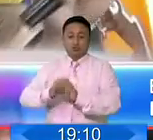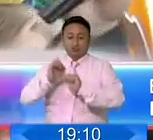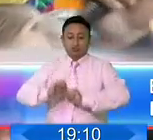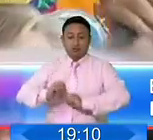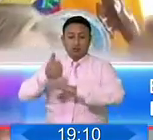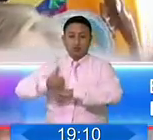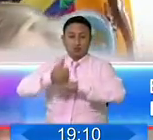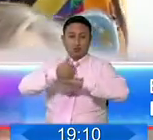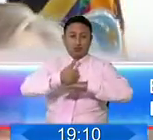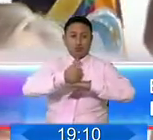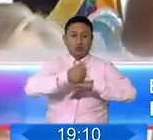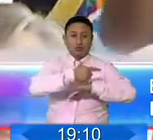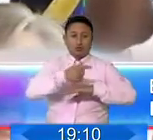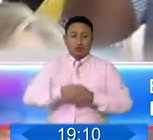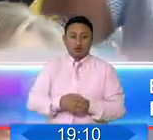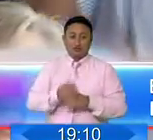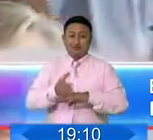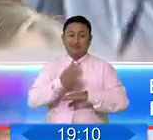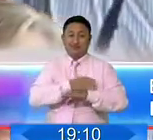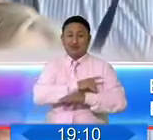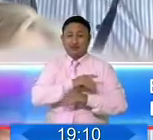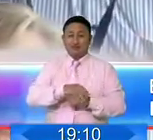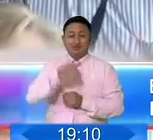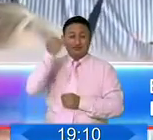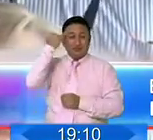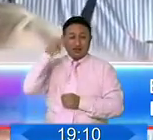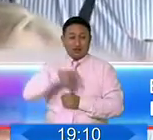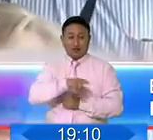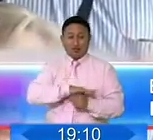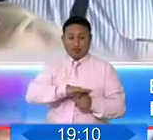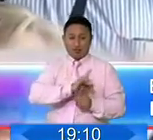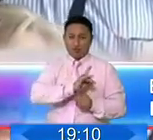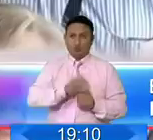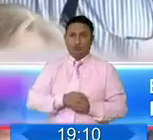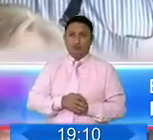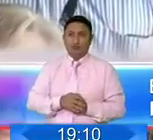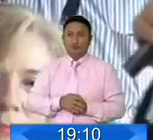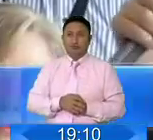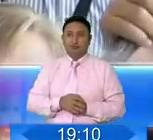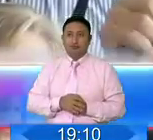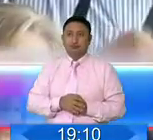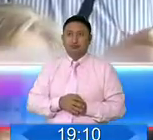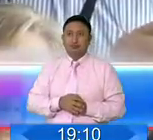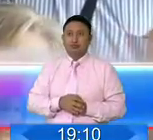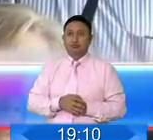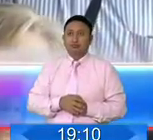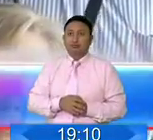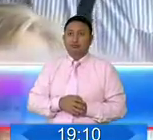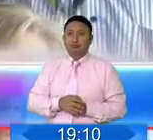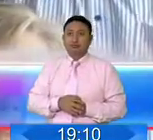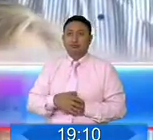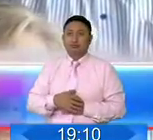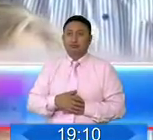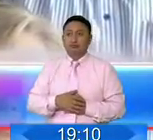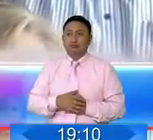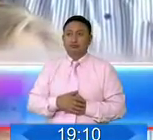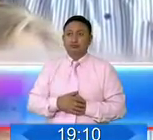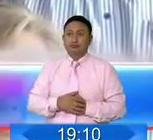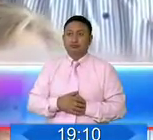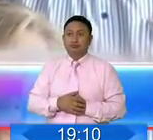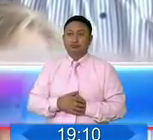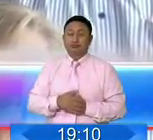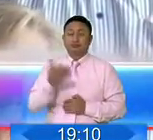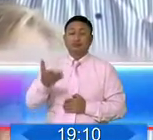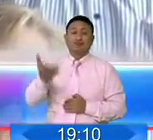Cortes pierdan esa endémica condición. ¿Cómo se hacían intervenciones groseras dentro de